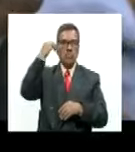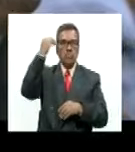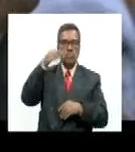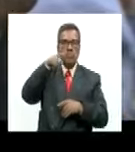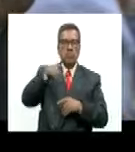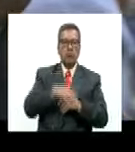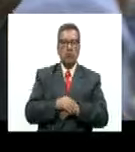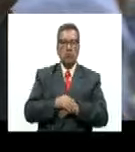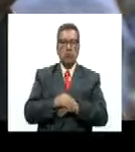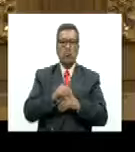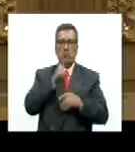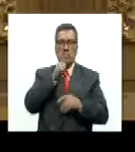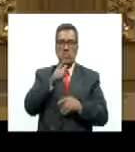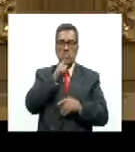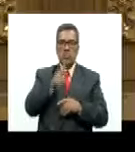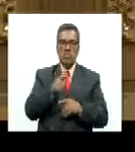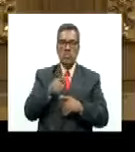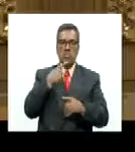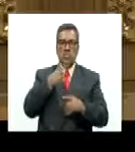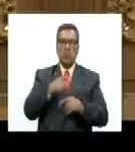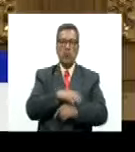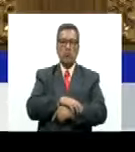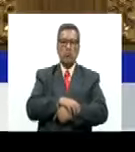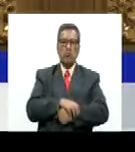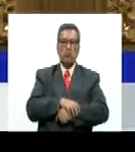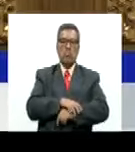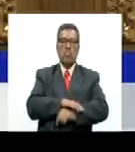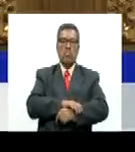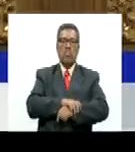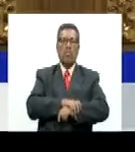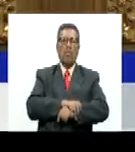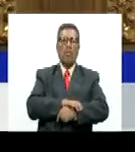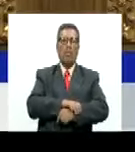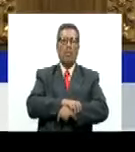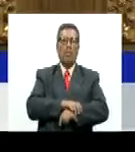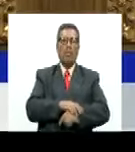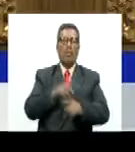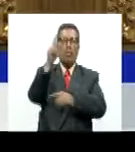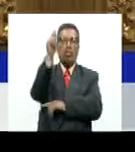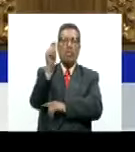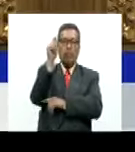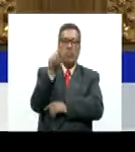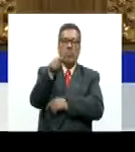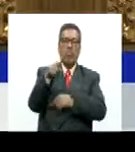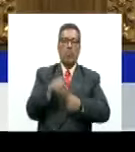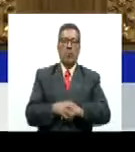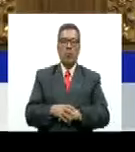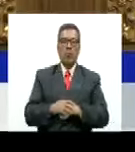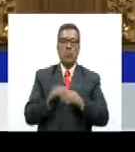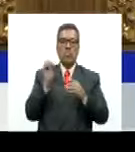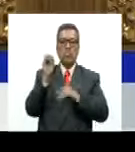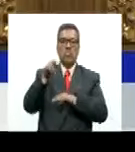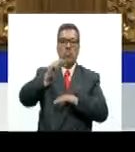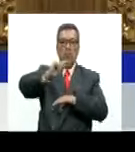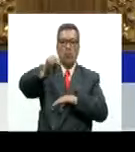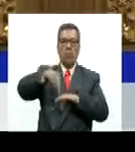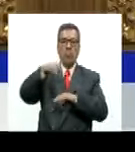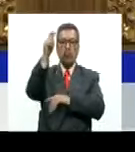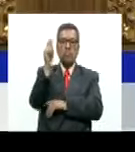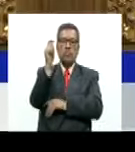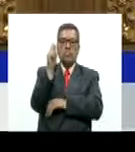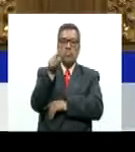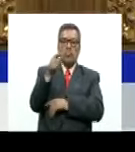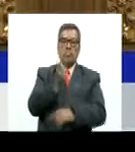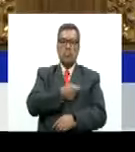una infamia y una injuria de parte de los diputados del Congreso, de los diputados